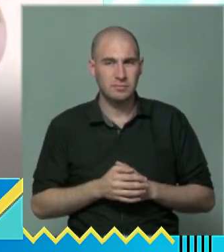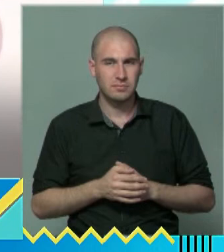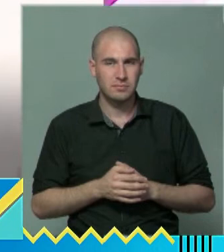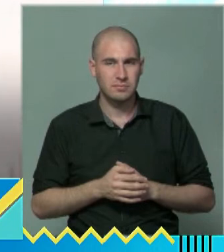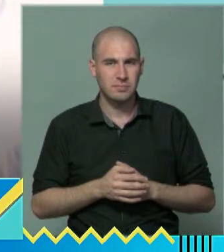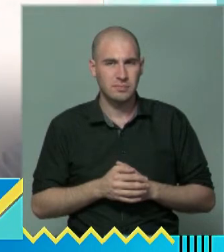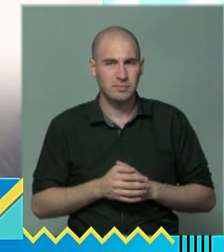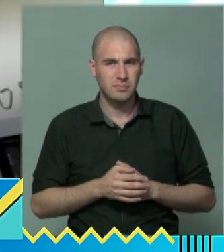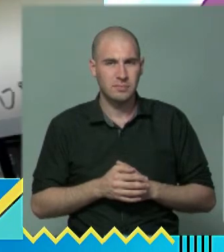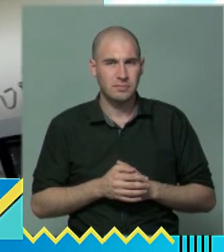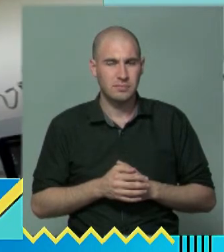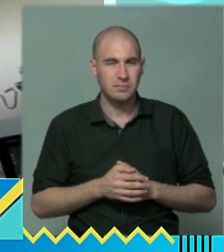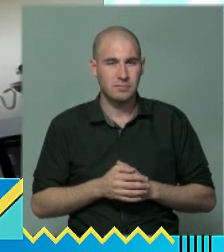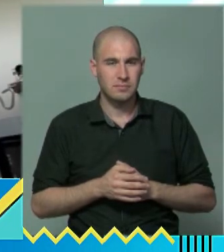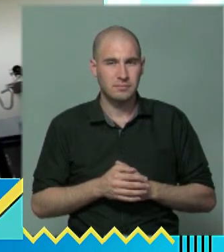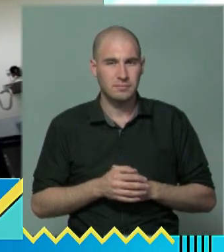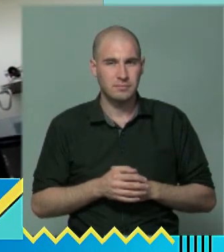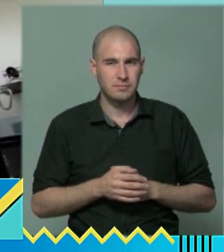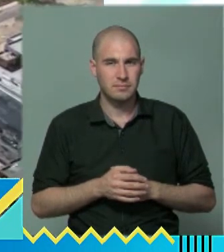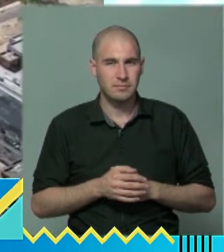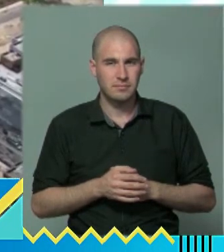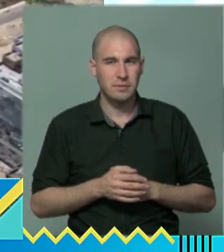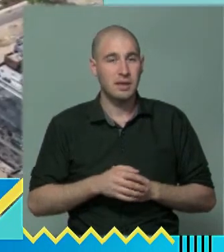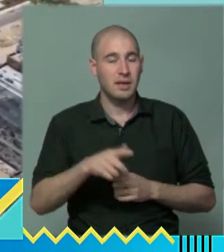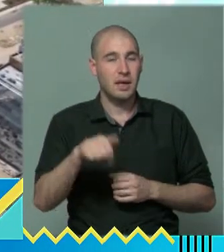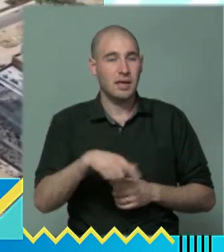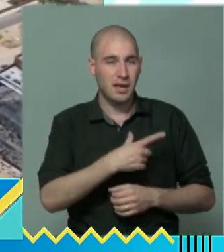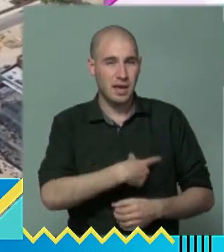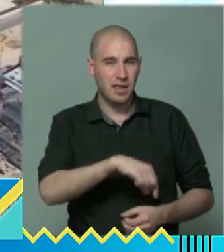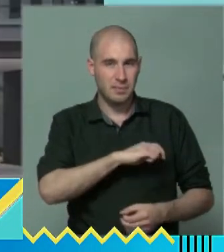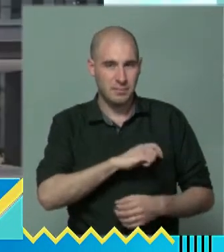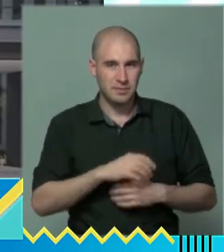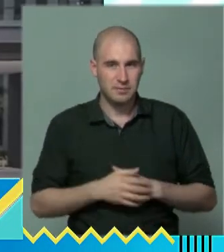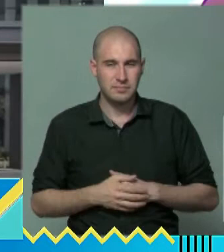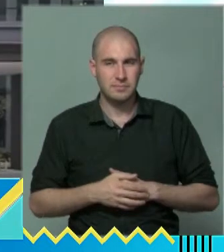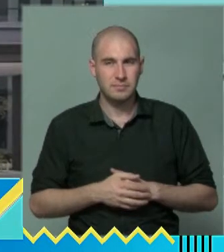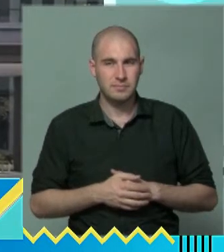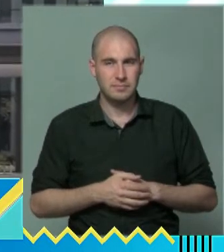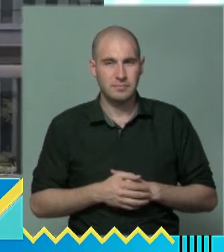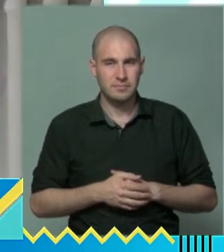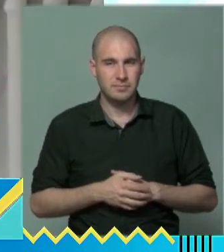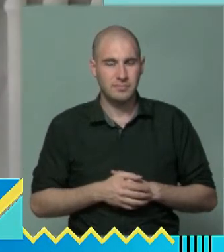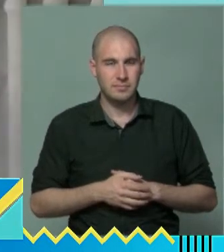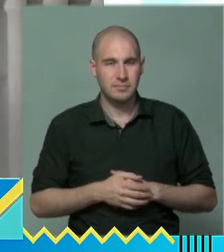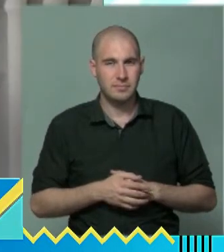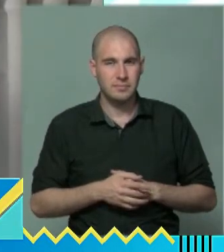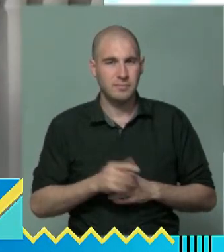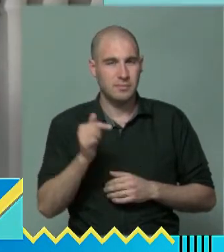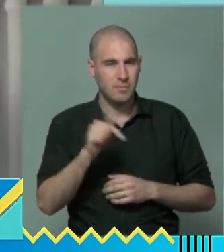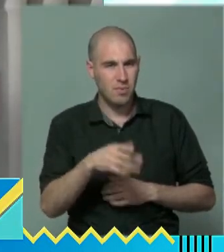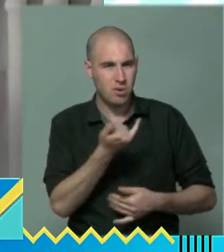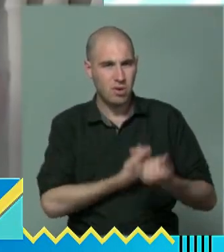el daño reputacional. Aquí en España, la verdad es que los programas de integridad, que son lo que vos